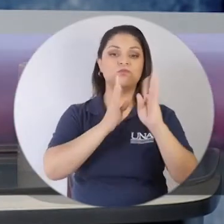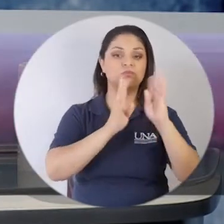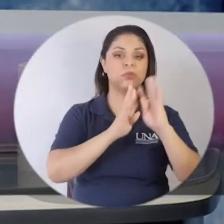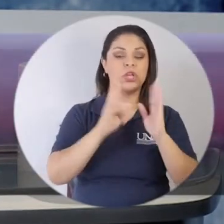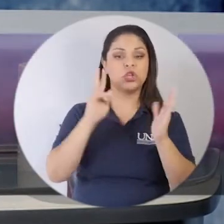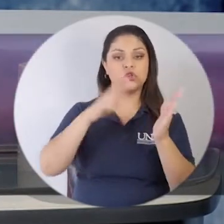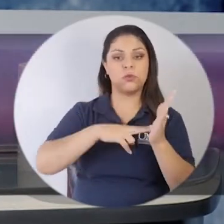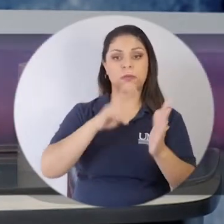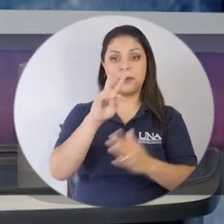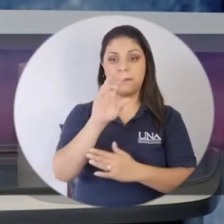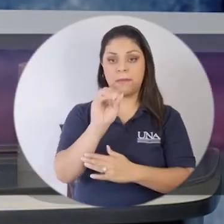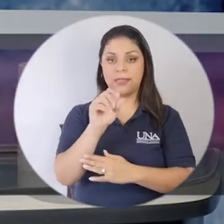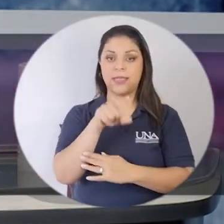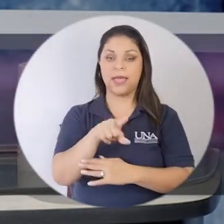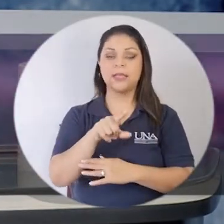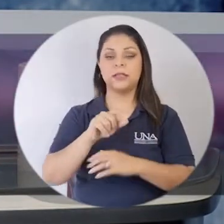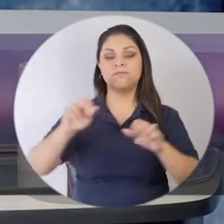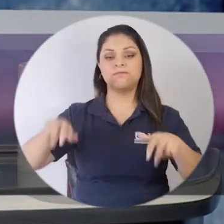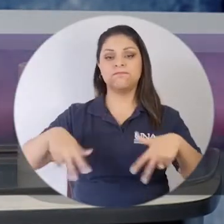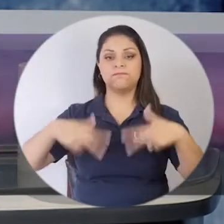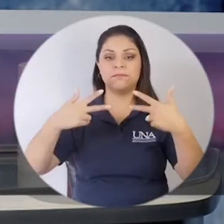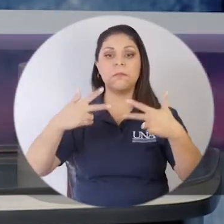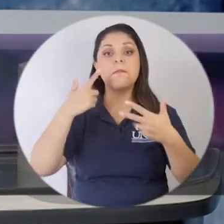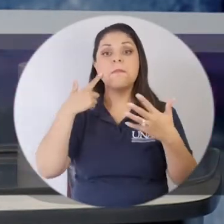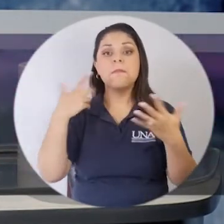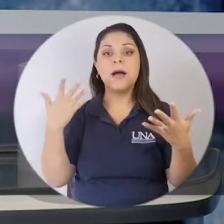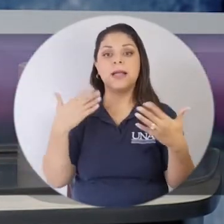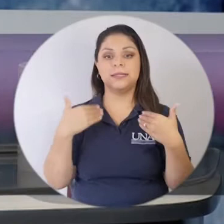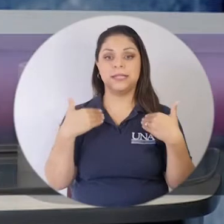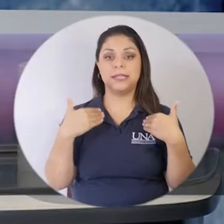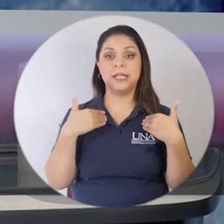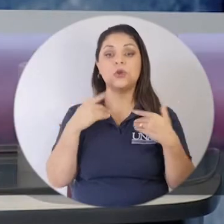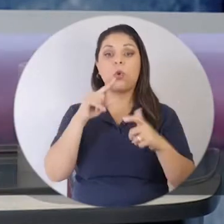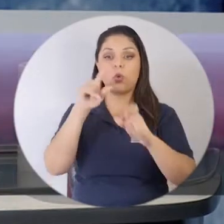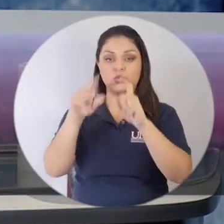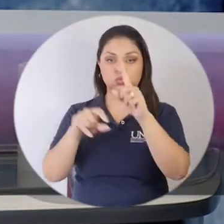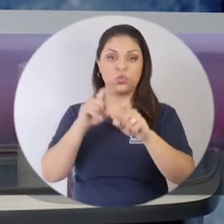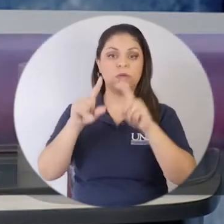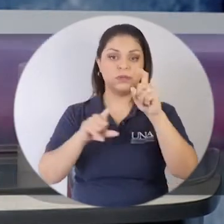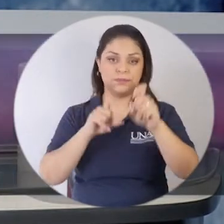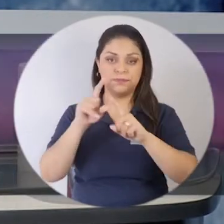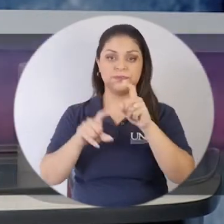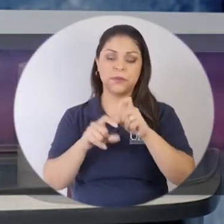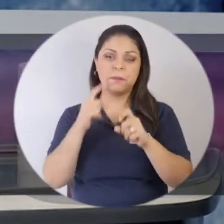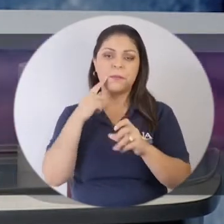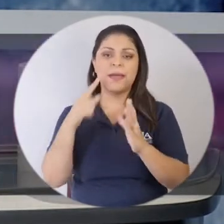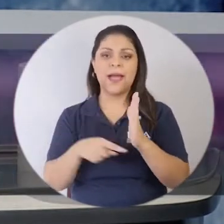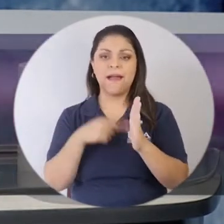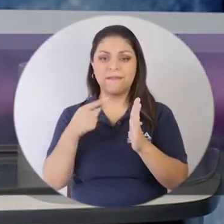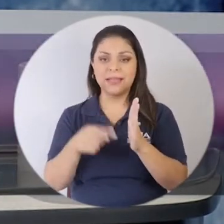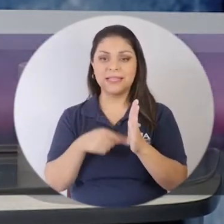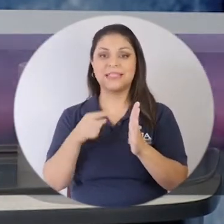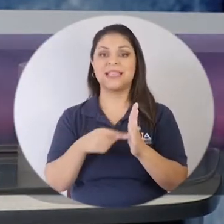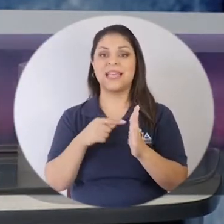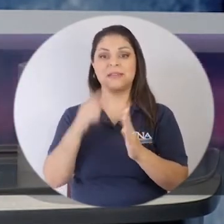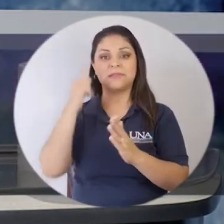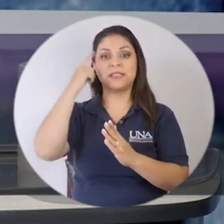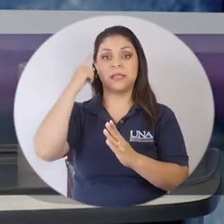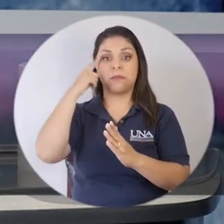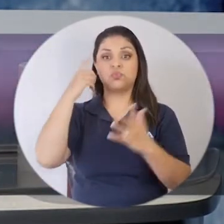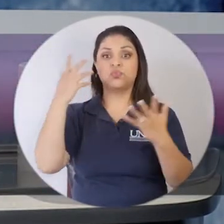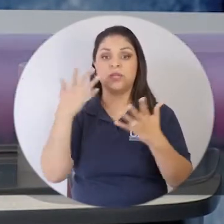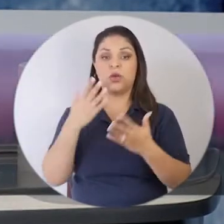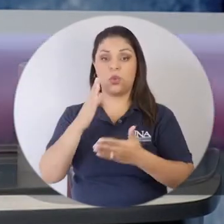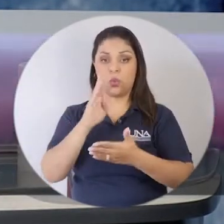conversatorio en el 2020 en modalidad de presencialidad remota para llevar ese proceso de consulta, porque en ocasiones, ¿verdad?, si nos identifica